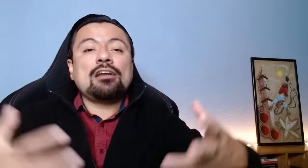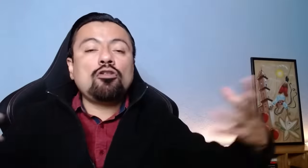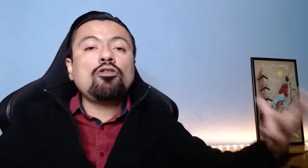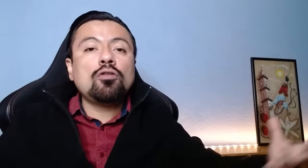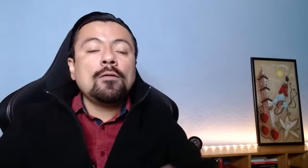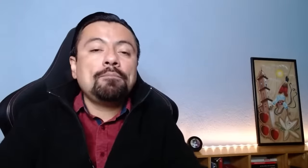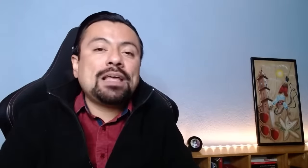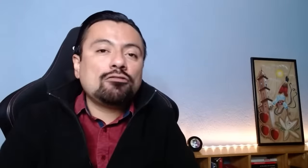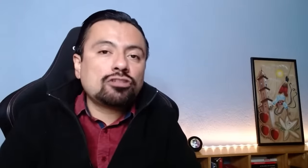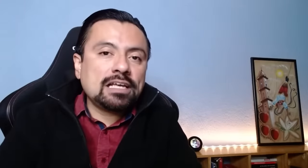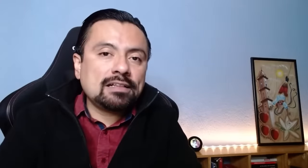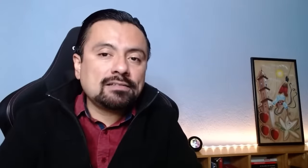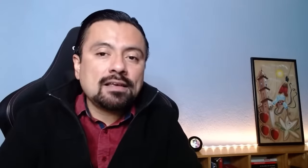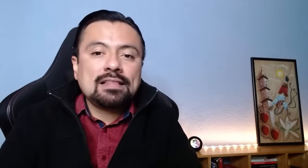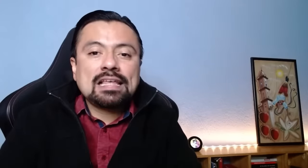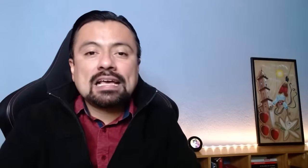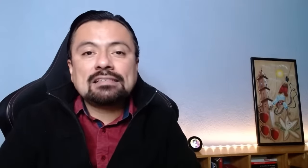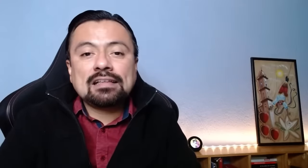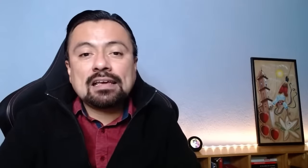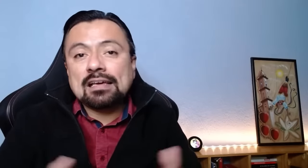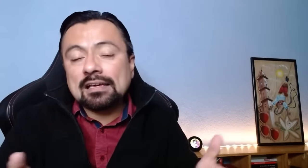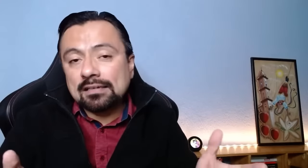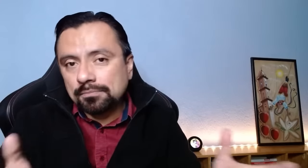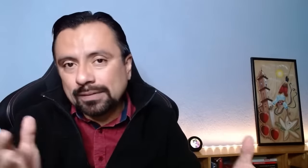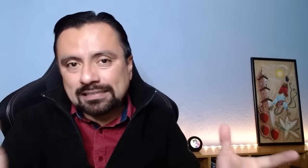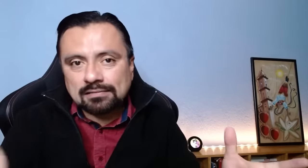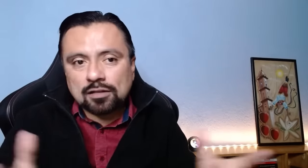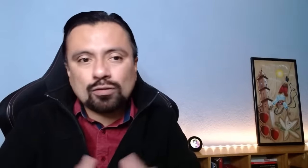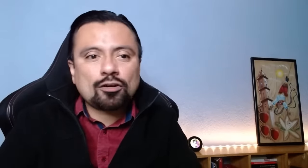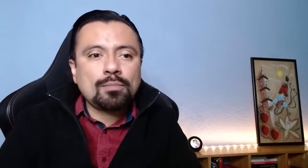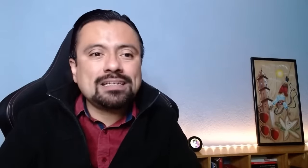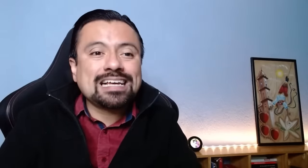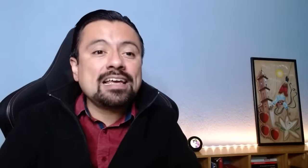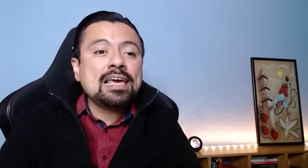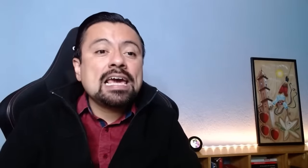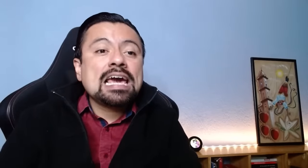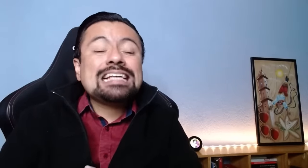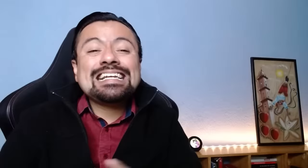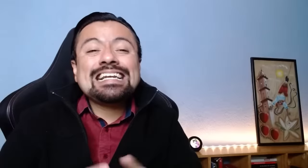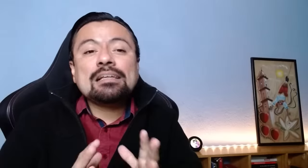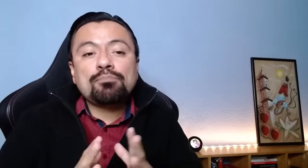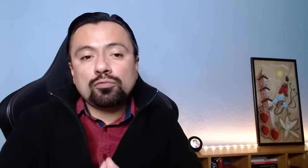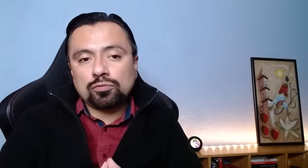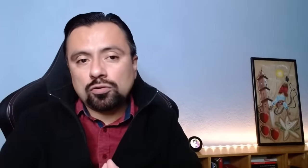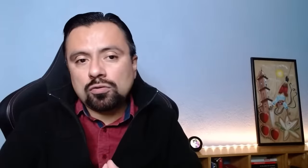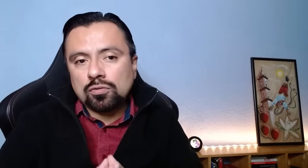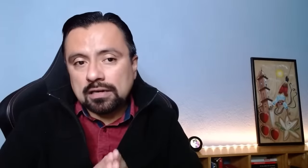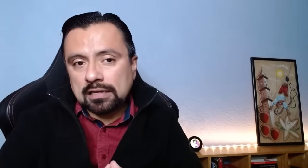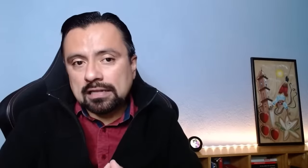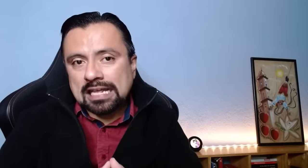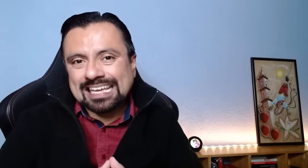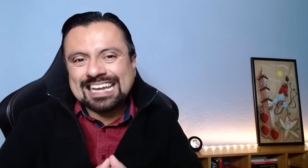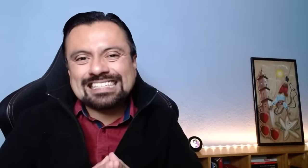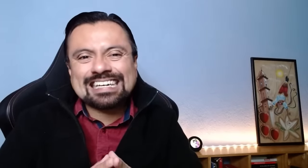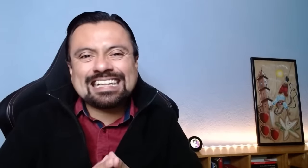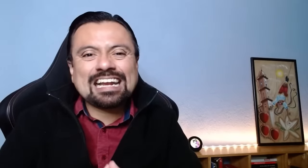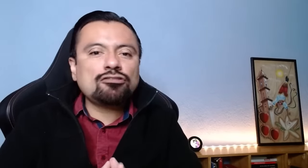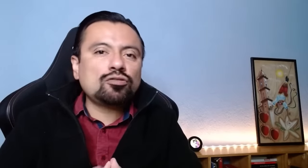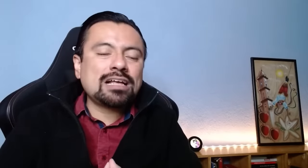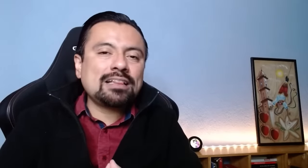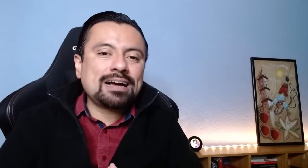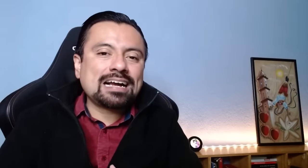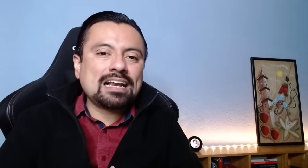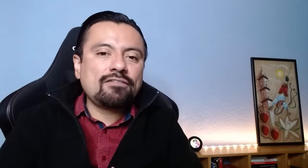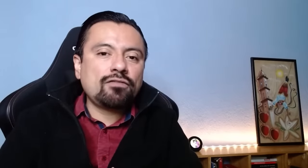el desalojo de los clientes de este lugar comercial. Es en este punto en el que el